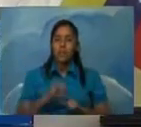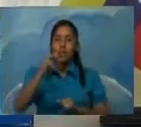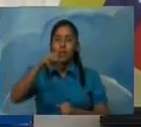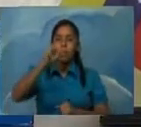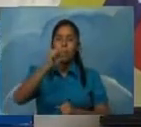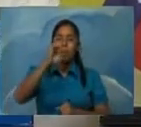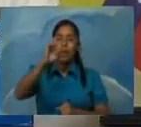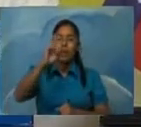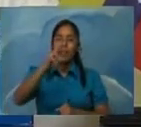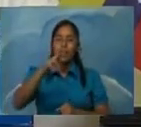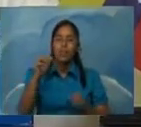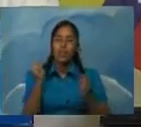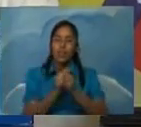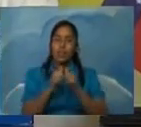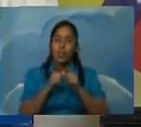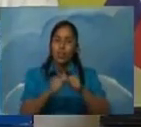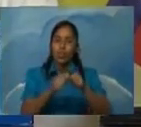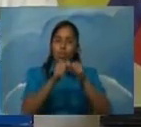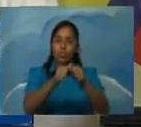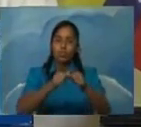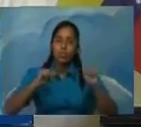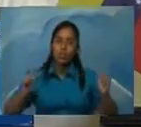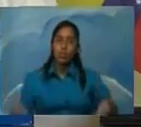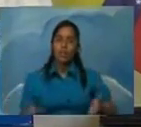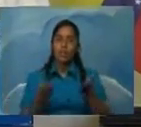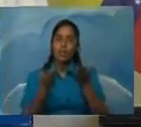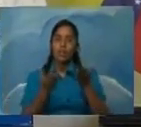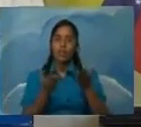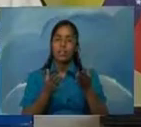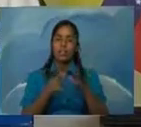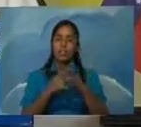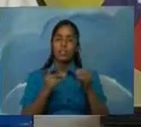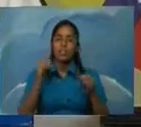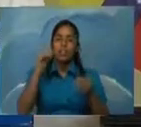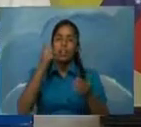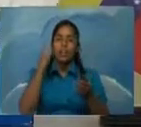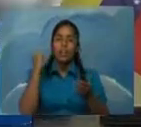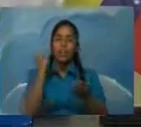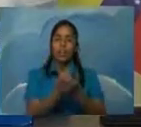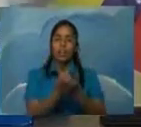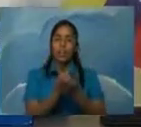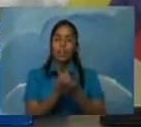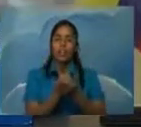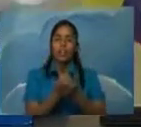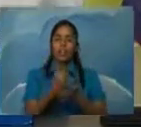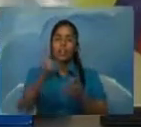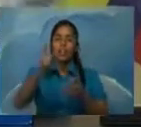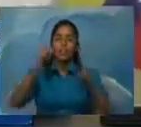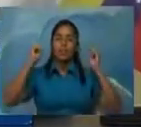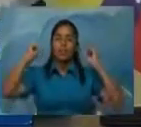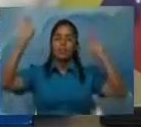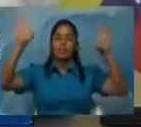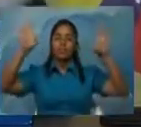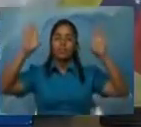Maher continuar. Amén. Adelante. Amén. Cielito, ¿estás ahí?